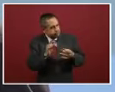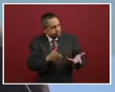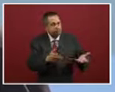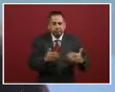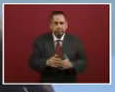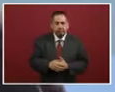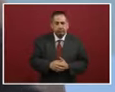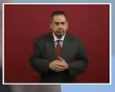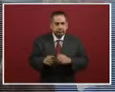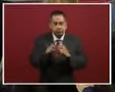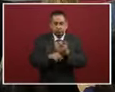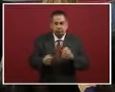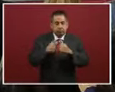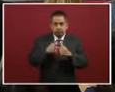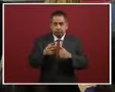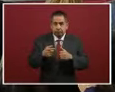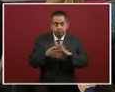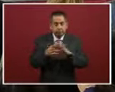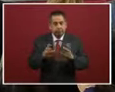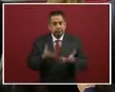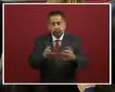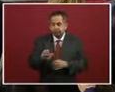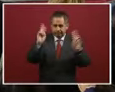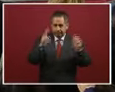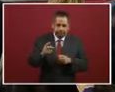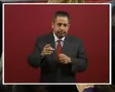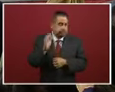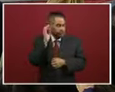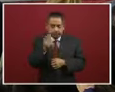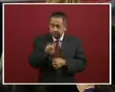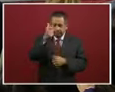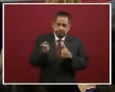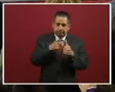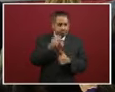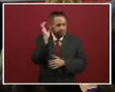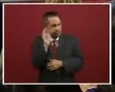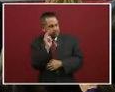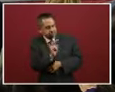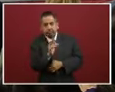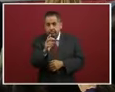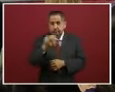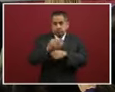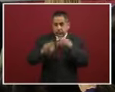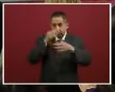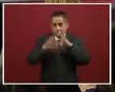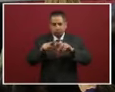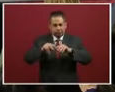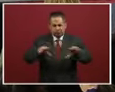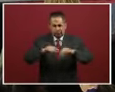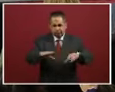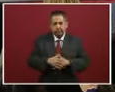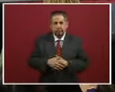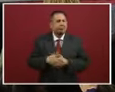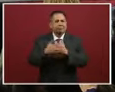eso, en esta primer acercamiento de Escuchemos Primero, vamos a presentarles un material que es parte de esta campaña. Hay otras,